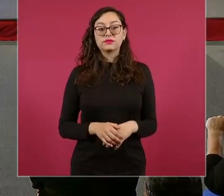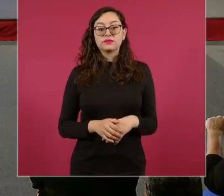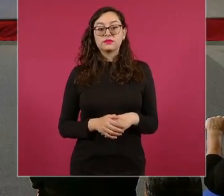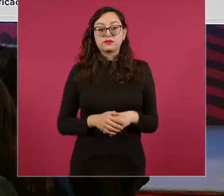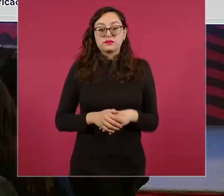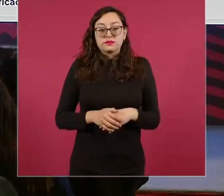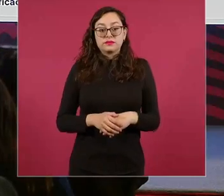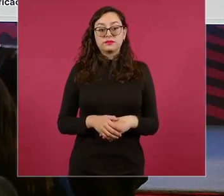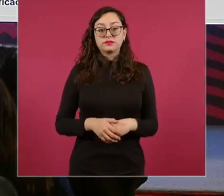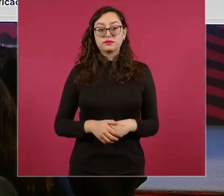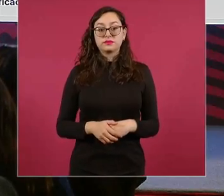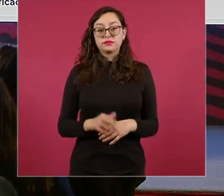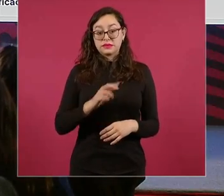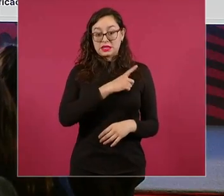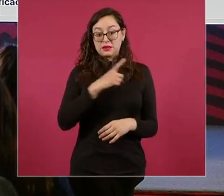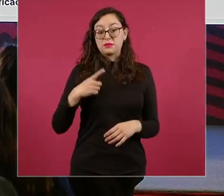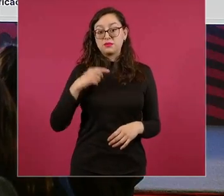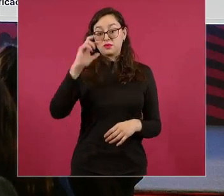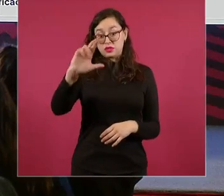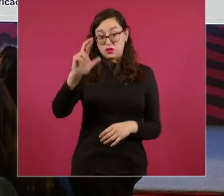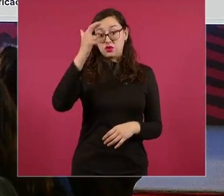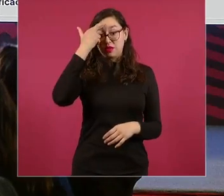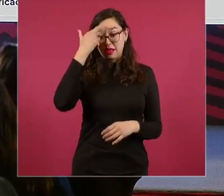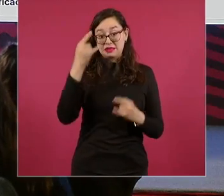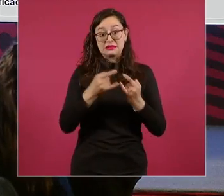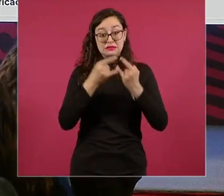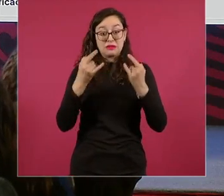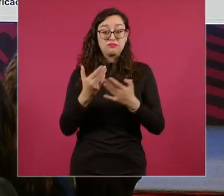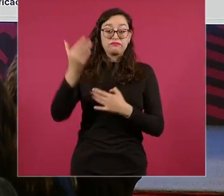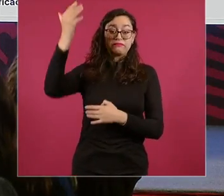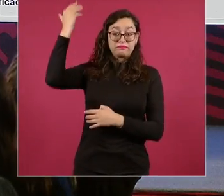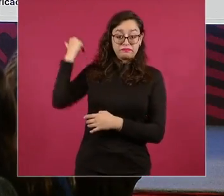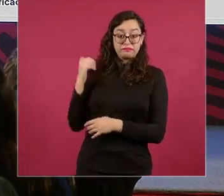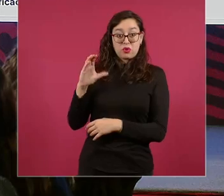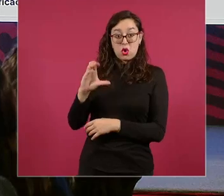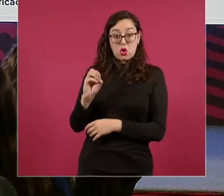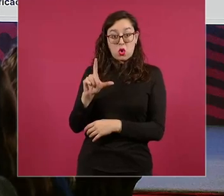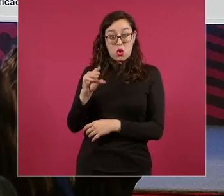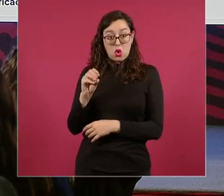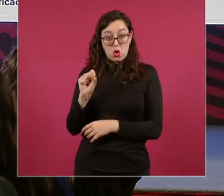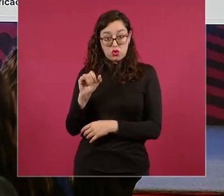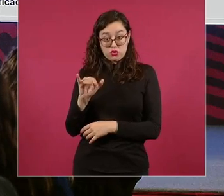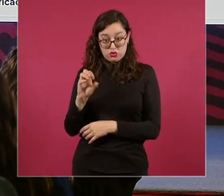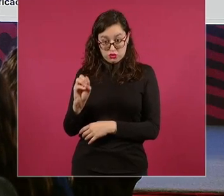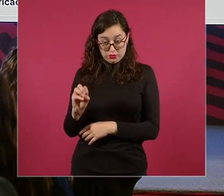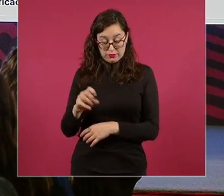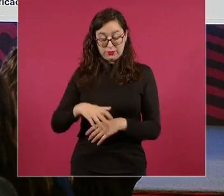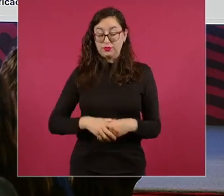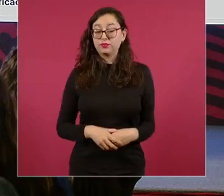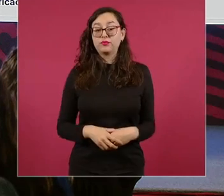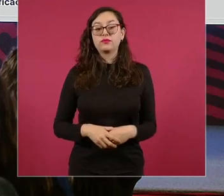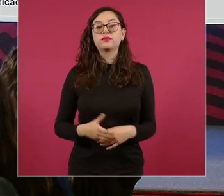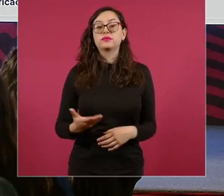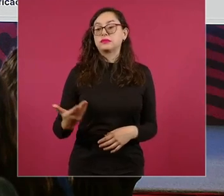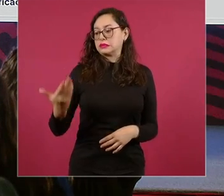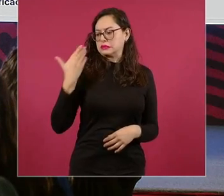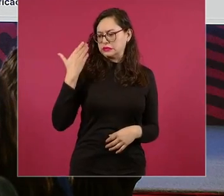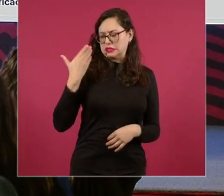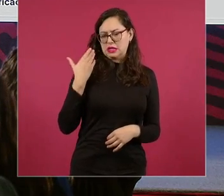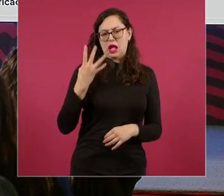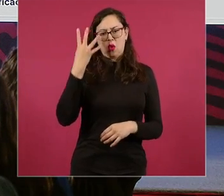de, el caso Colosio. El 4 de enero de 2024, la